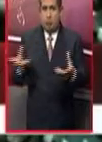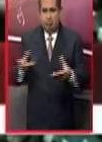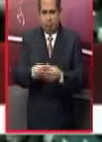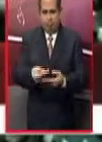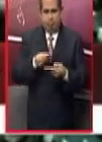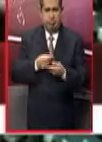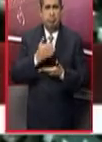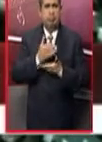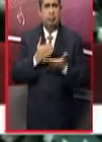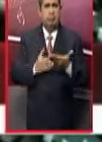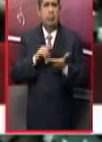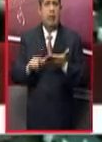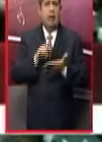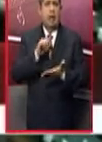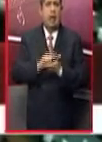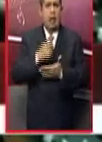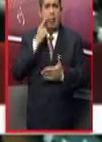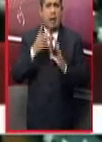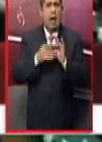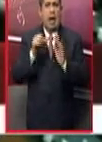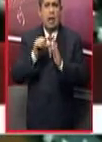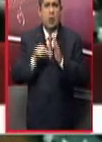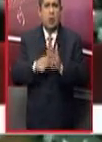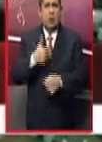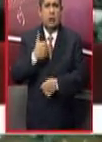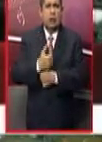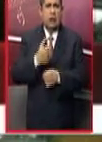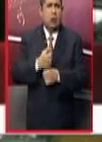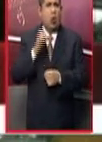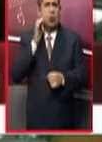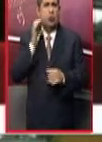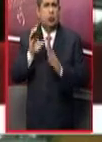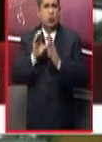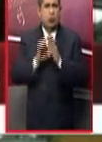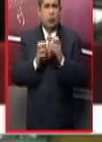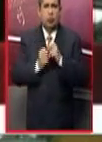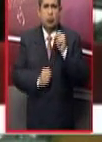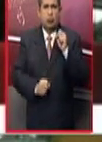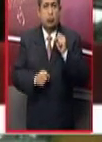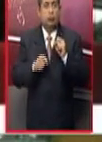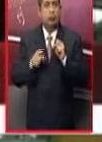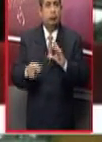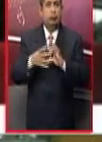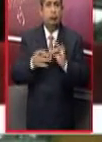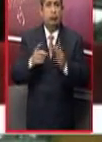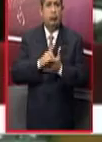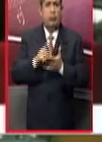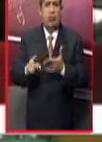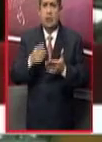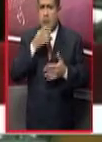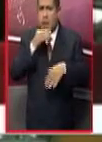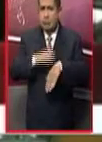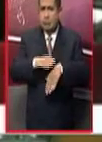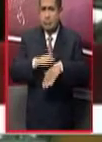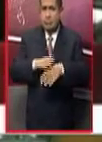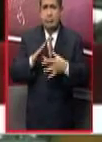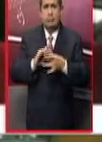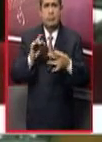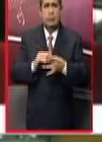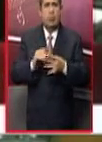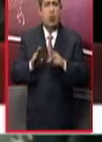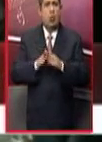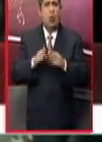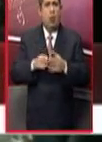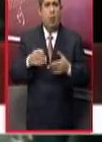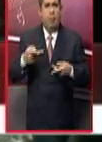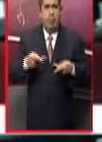con el cual se expide la ley reglamentaria del artículo 6º de la Constitución en materia de derecho de réplica. El documento prevé que toda persona podrá ejercer el